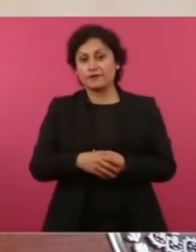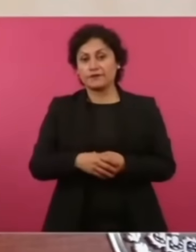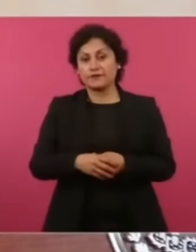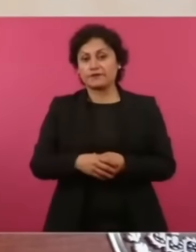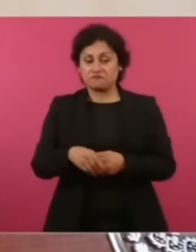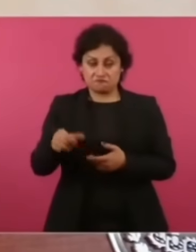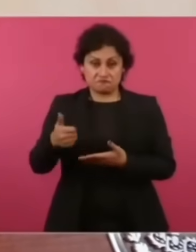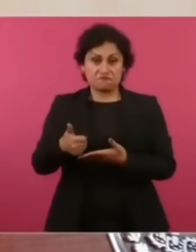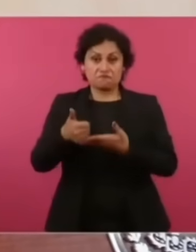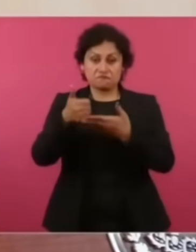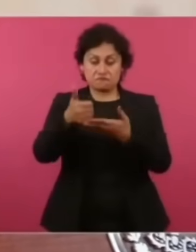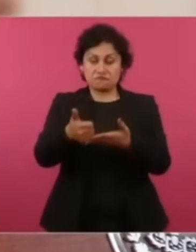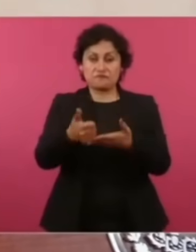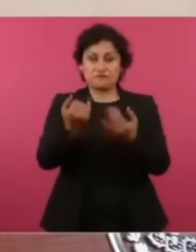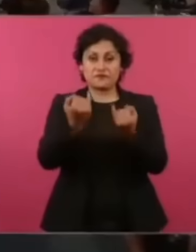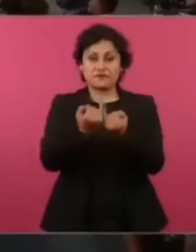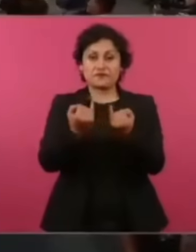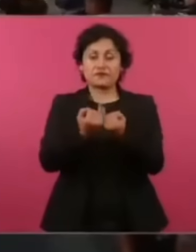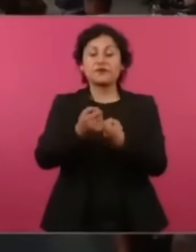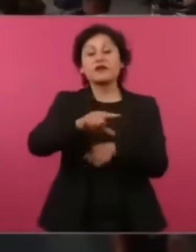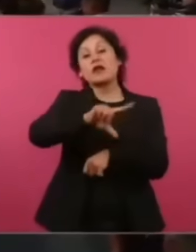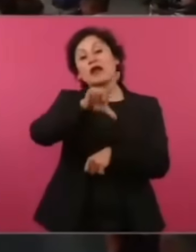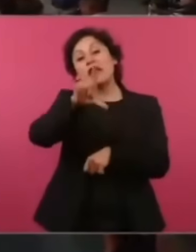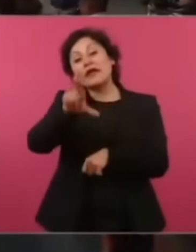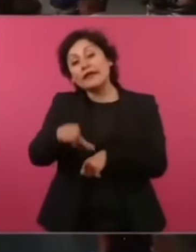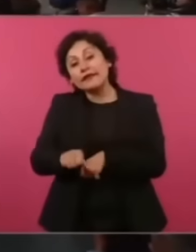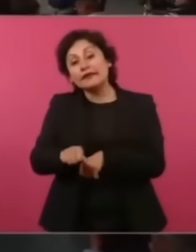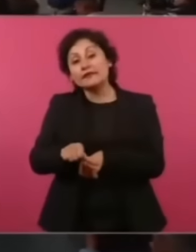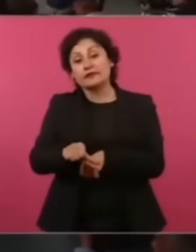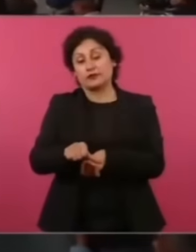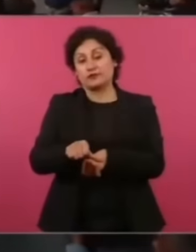Le ayuda. Llega Fox.